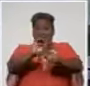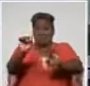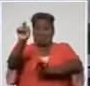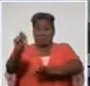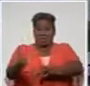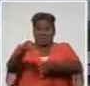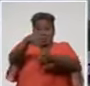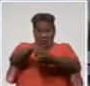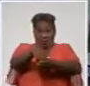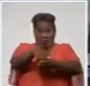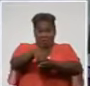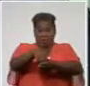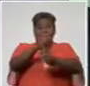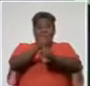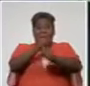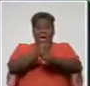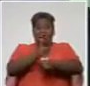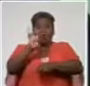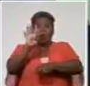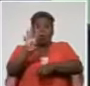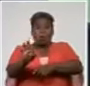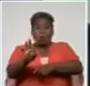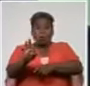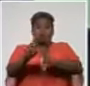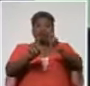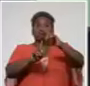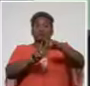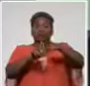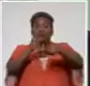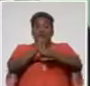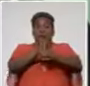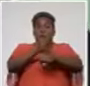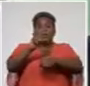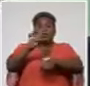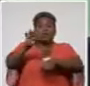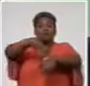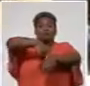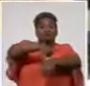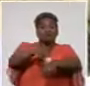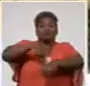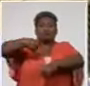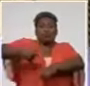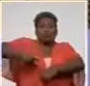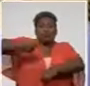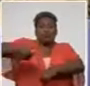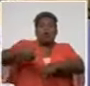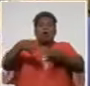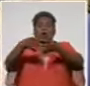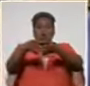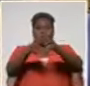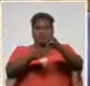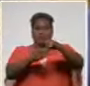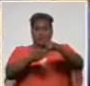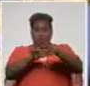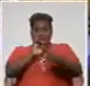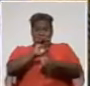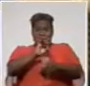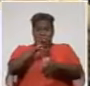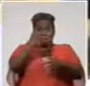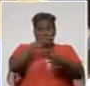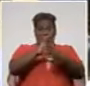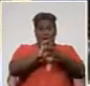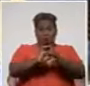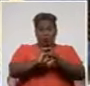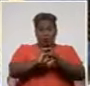4 turnos de trabajo de 24 horas cada día forman el grupo técnico que desde el 15 de agosto laboran con